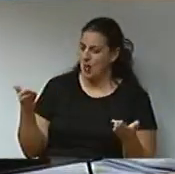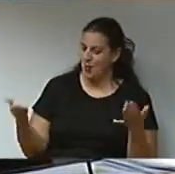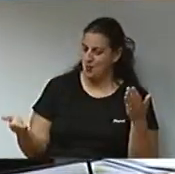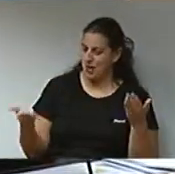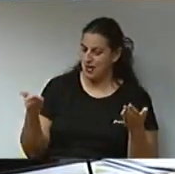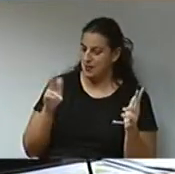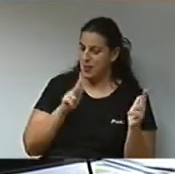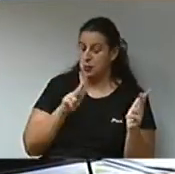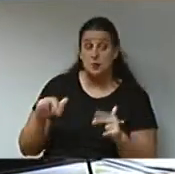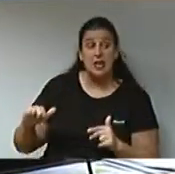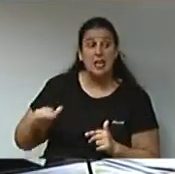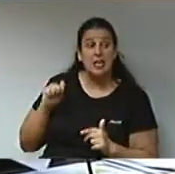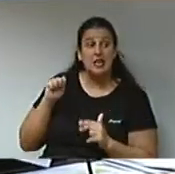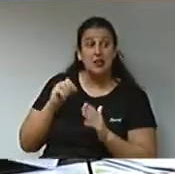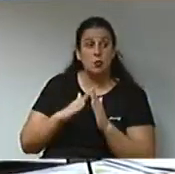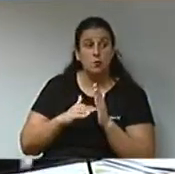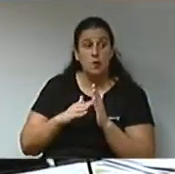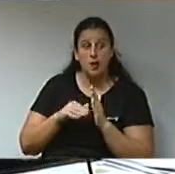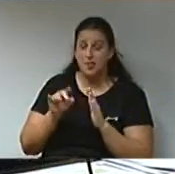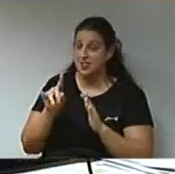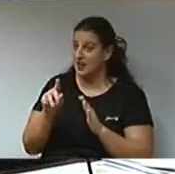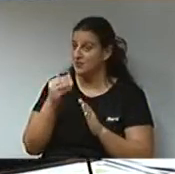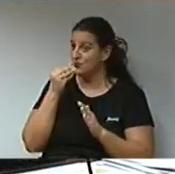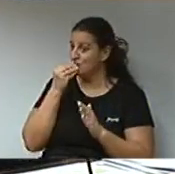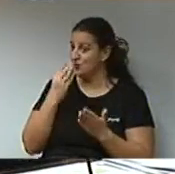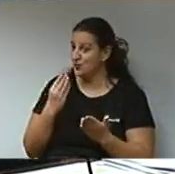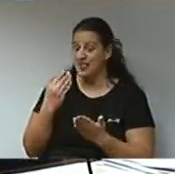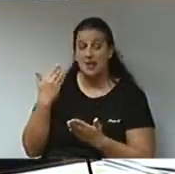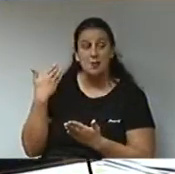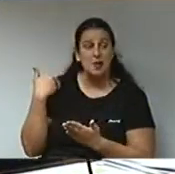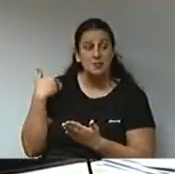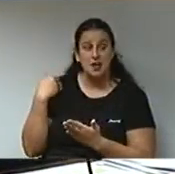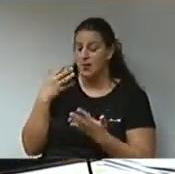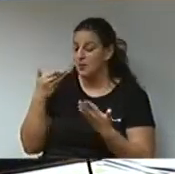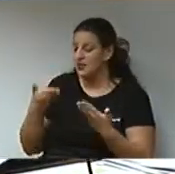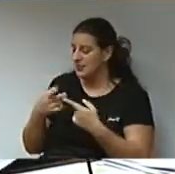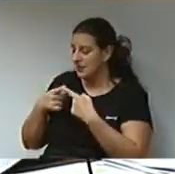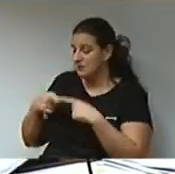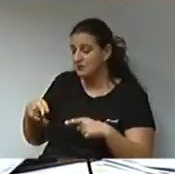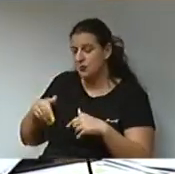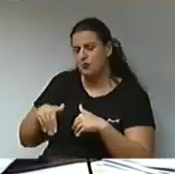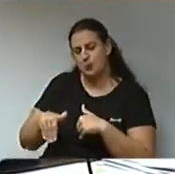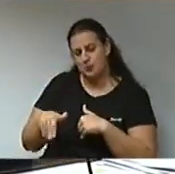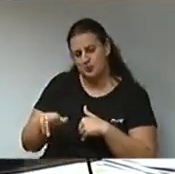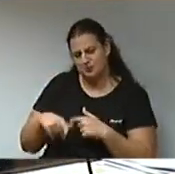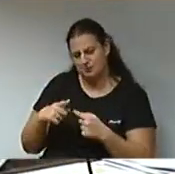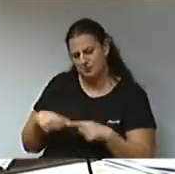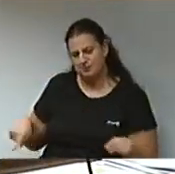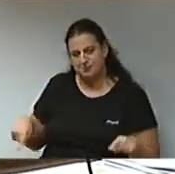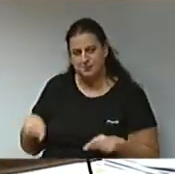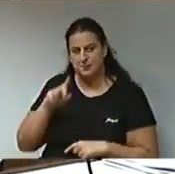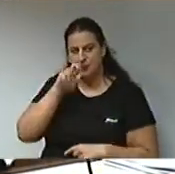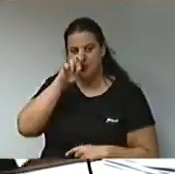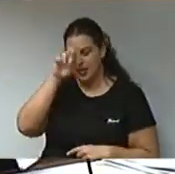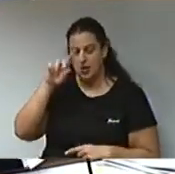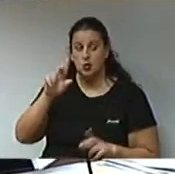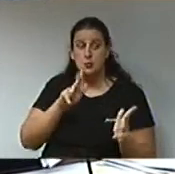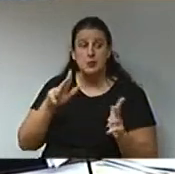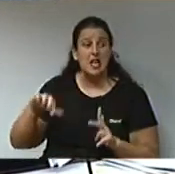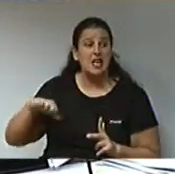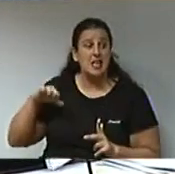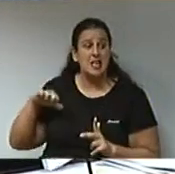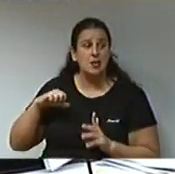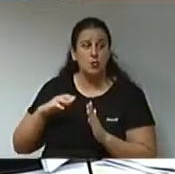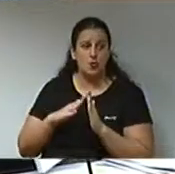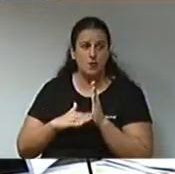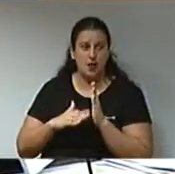Hospital Clínico de Valencia es una buena definición de lo que era el pasado y el presente y futuro. En el Clínico de Valencia se